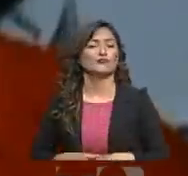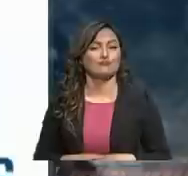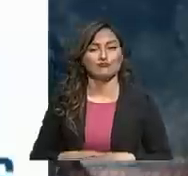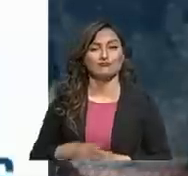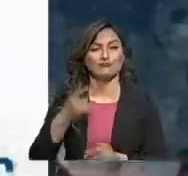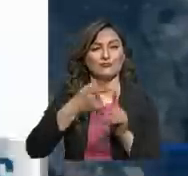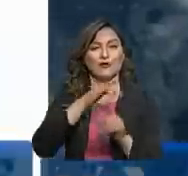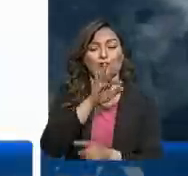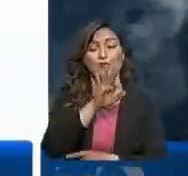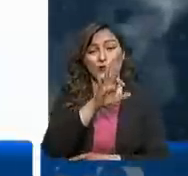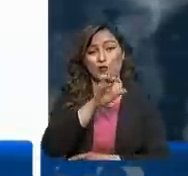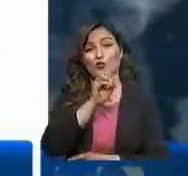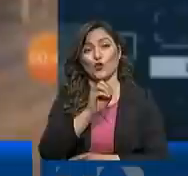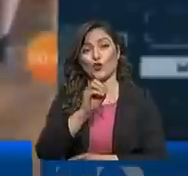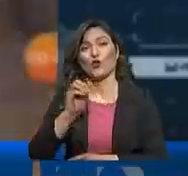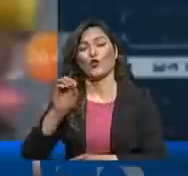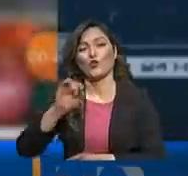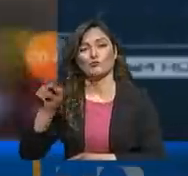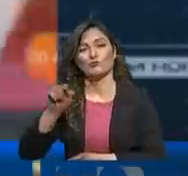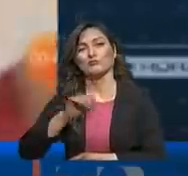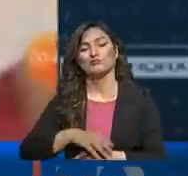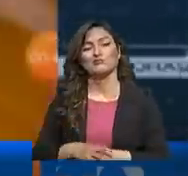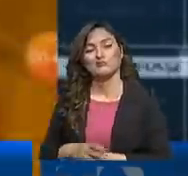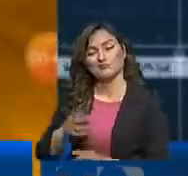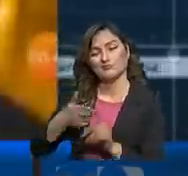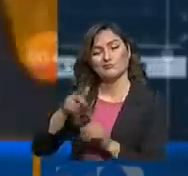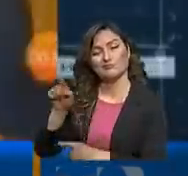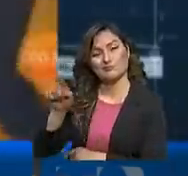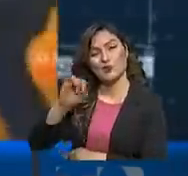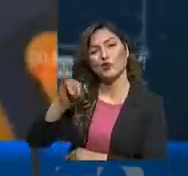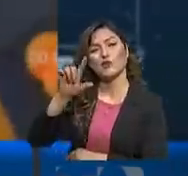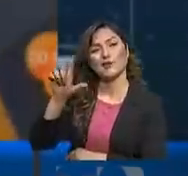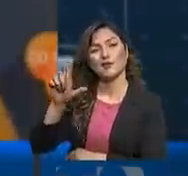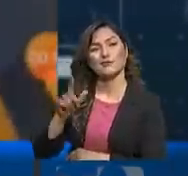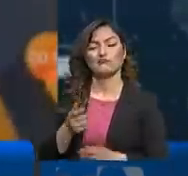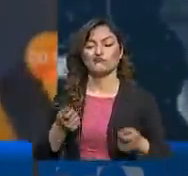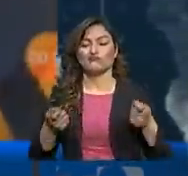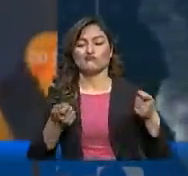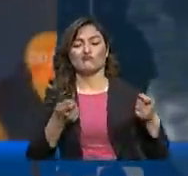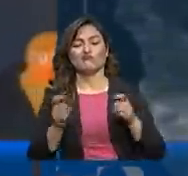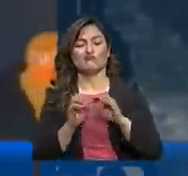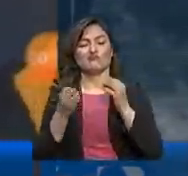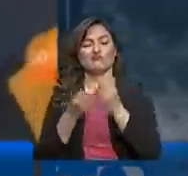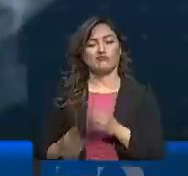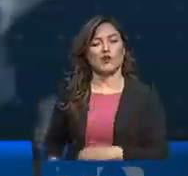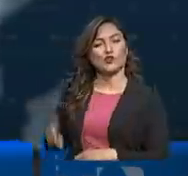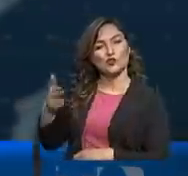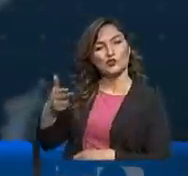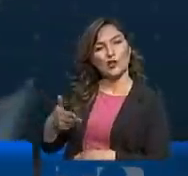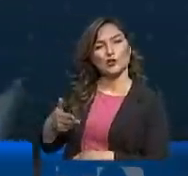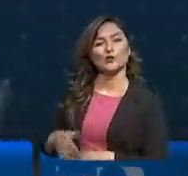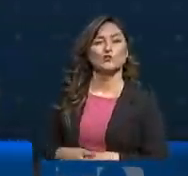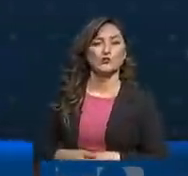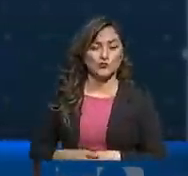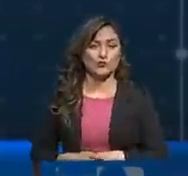que alias Fito y JR, tras el asesinato a JL, o también conocido como Rasquiña, tomaron el mando de la organización delictiva Los Choneros. Desató